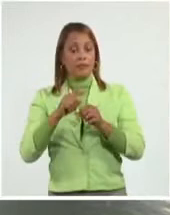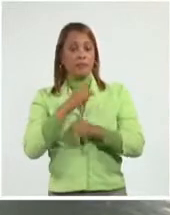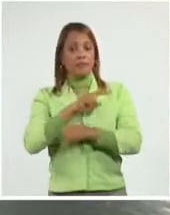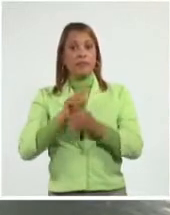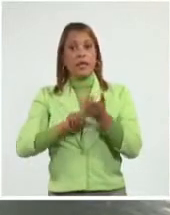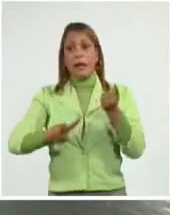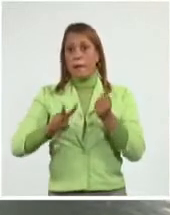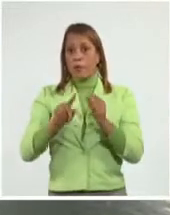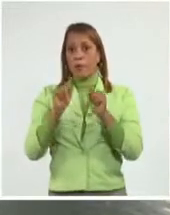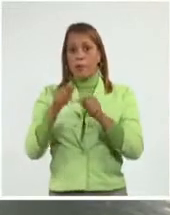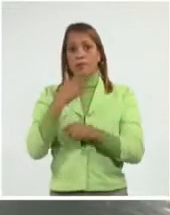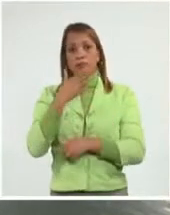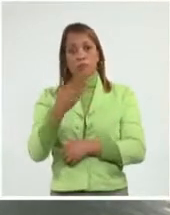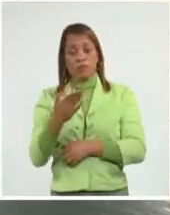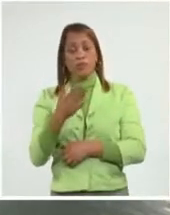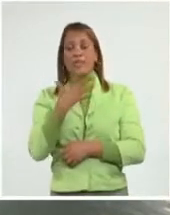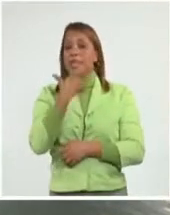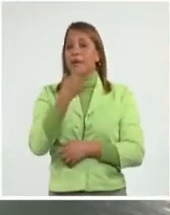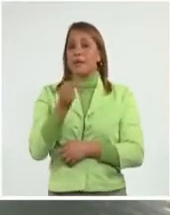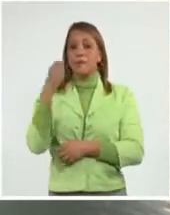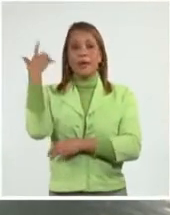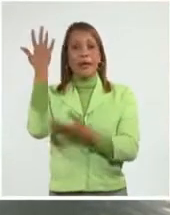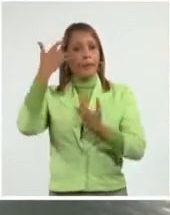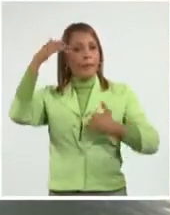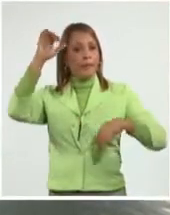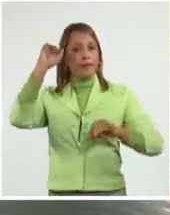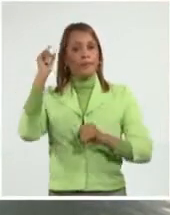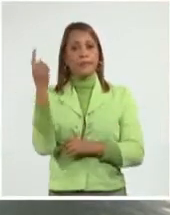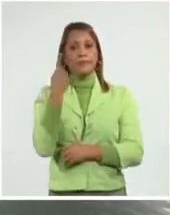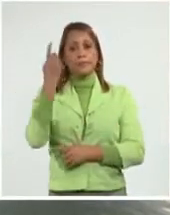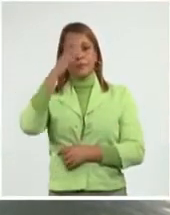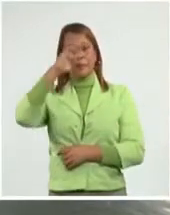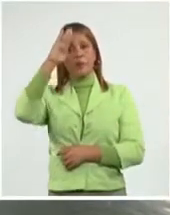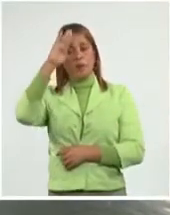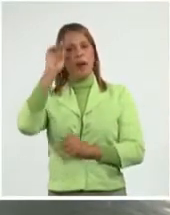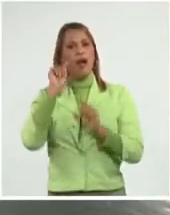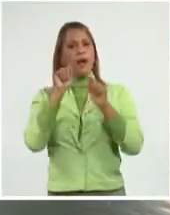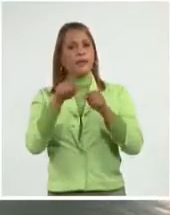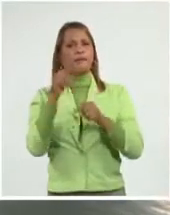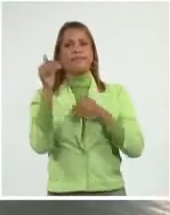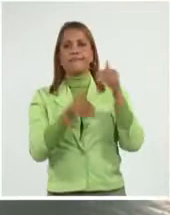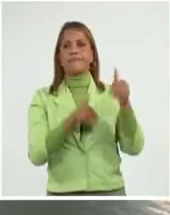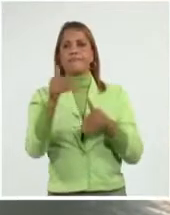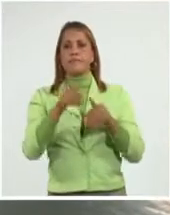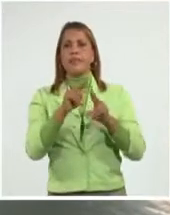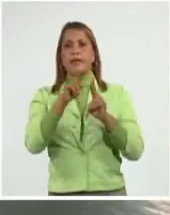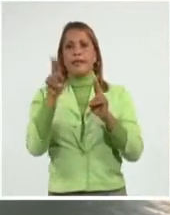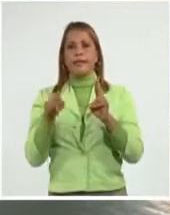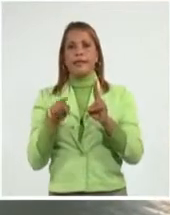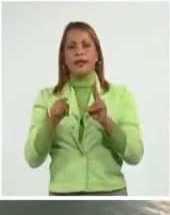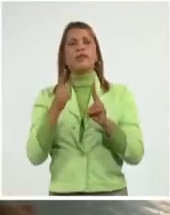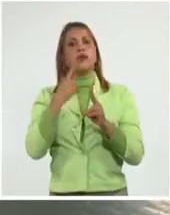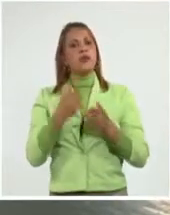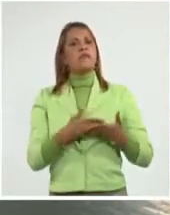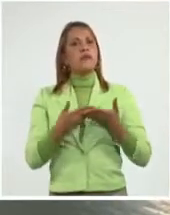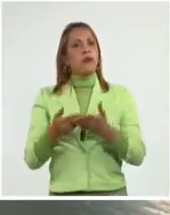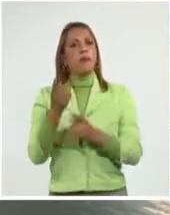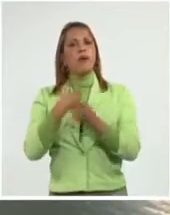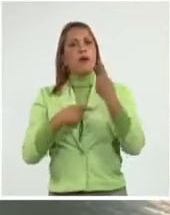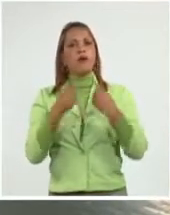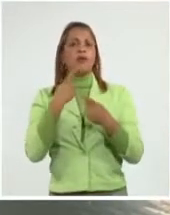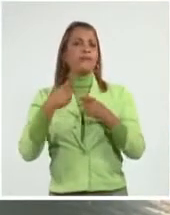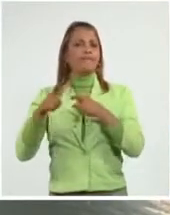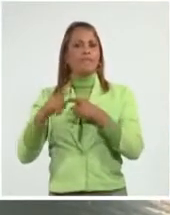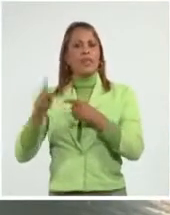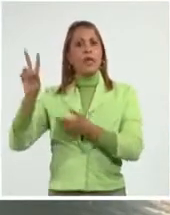del Ballet Nacional de Cuba, y que en esta ocasión llevamos una selección de obras de nuestro repertorio, de algunas cosas que hemos ido bailando